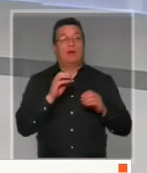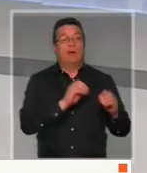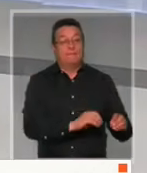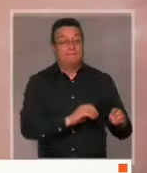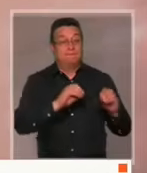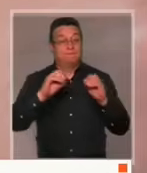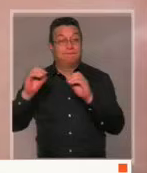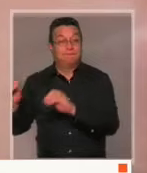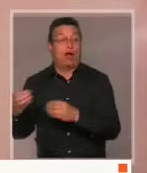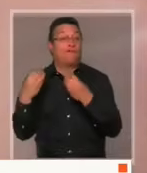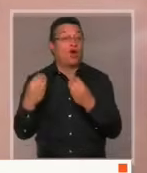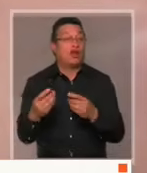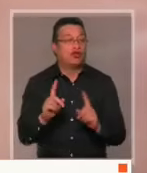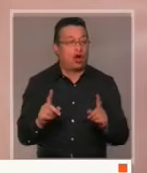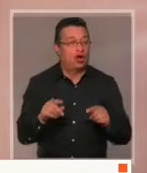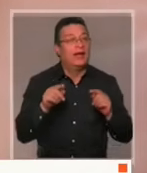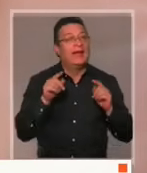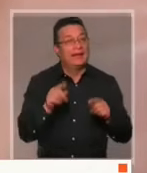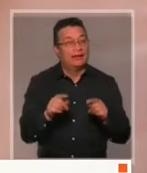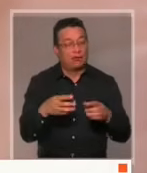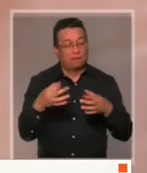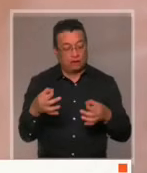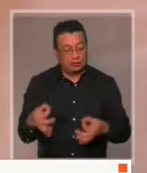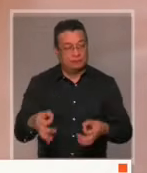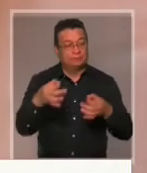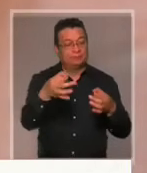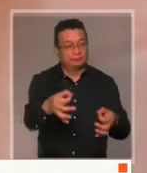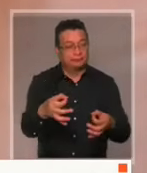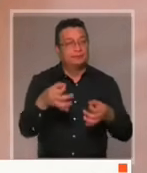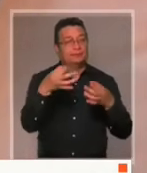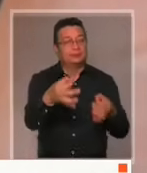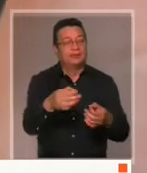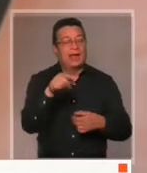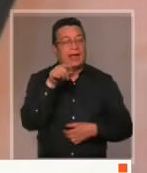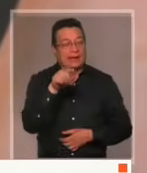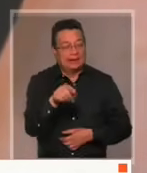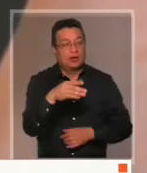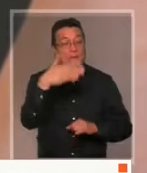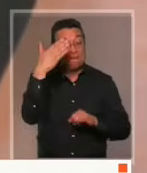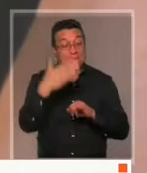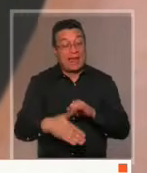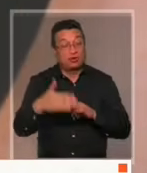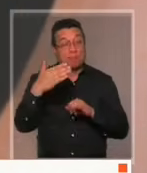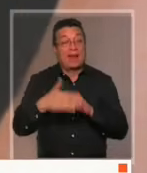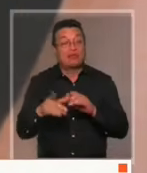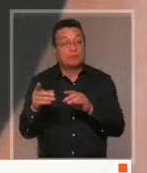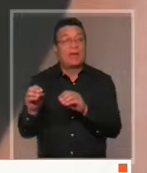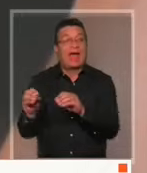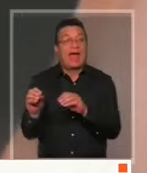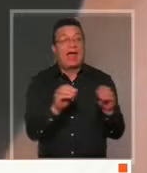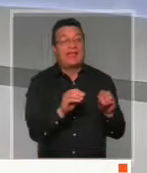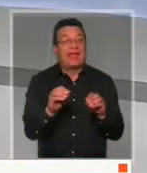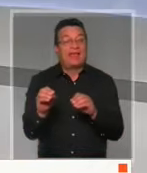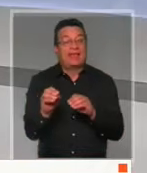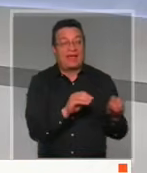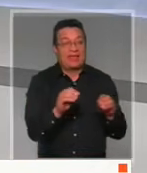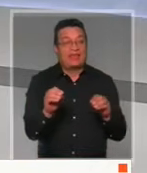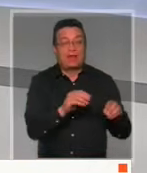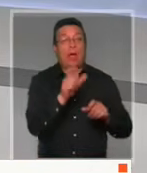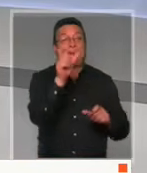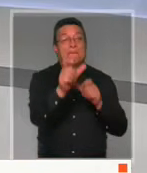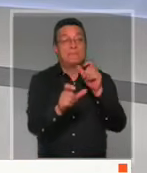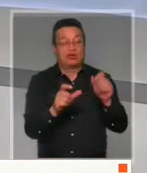tan conveniente. Entonces, en eso los buenos oficios y buscar dentro de los plazos adelantar para que las